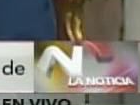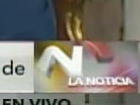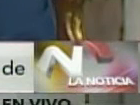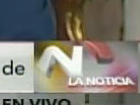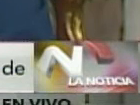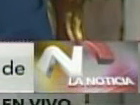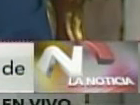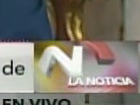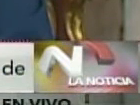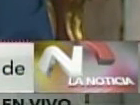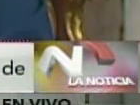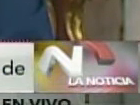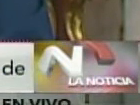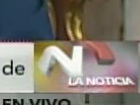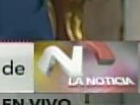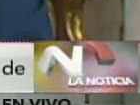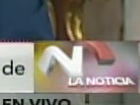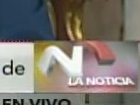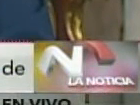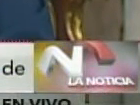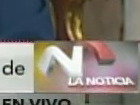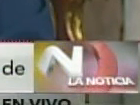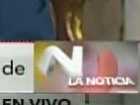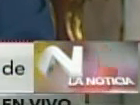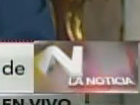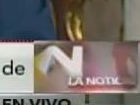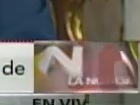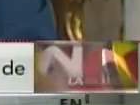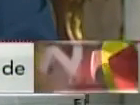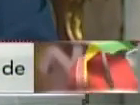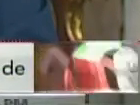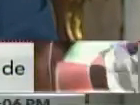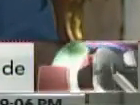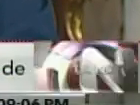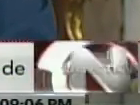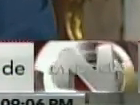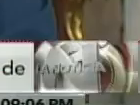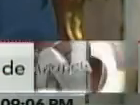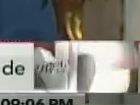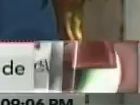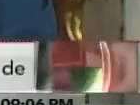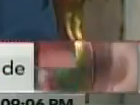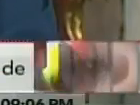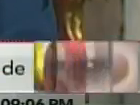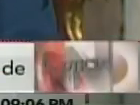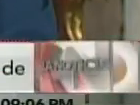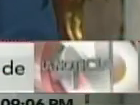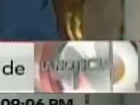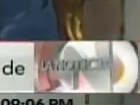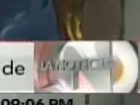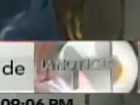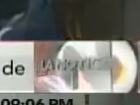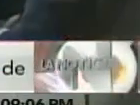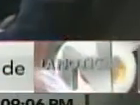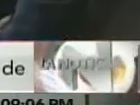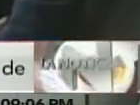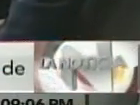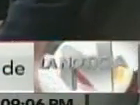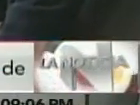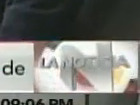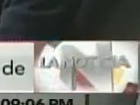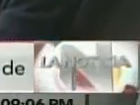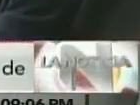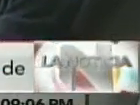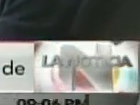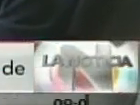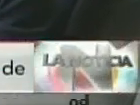estas ciudades humanizadas totalmente, improductivas, consumistas. Y más en el modelo rentista venezolano, donde el consumismo